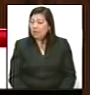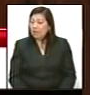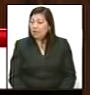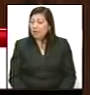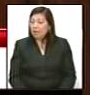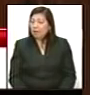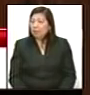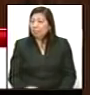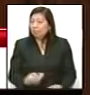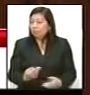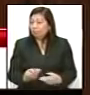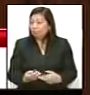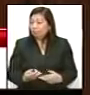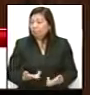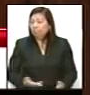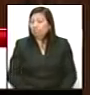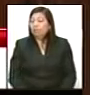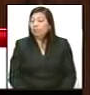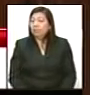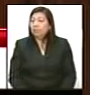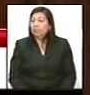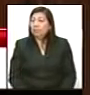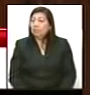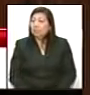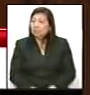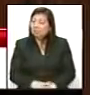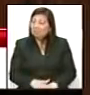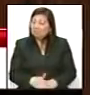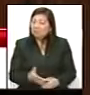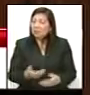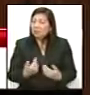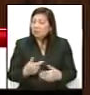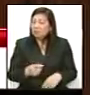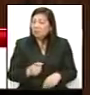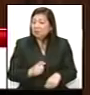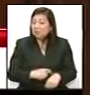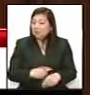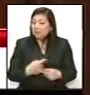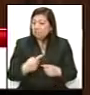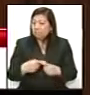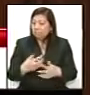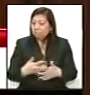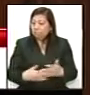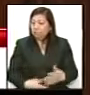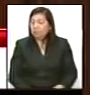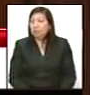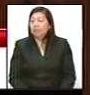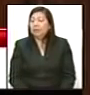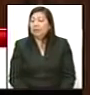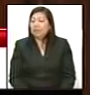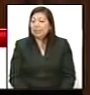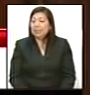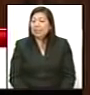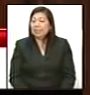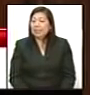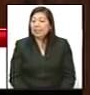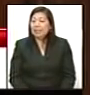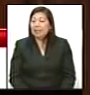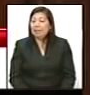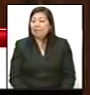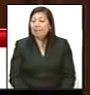hasta la disolución, pasando por inhabilitaciones, pérdida de licencias, etcétera, etcétera, etcétera, etcétera. ¿Correcto?